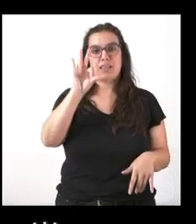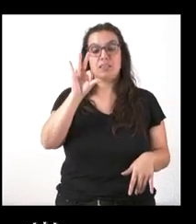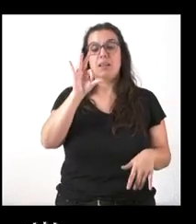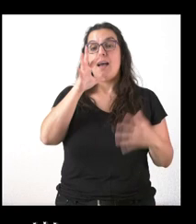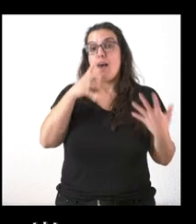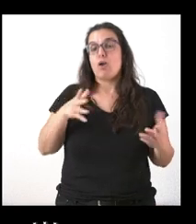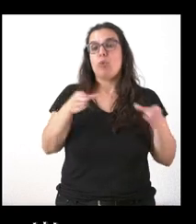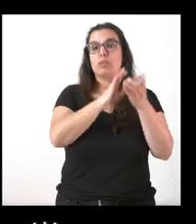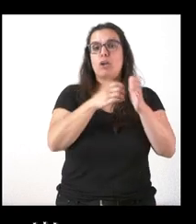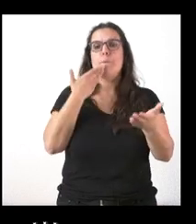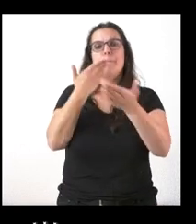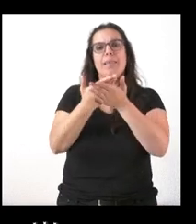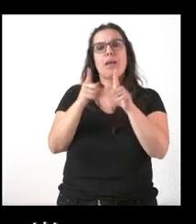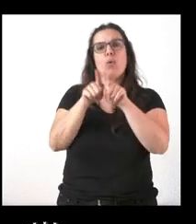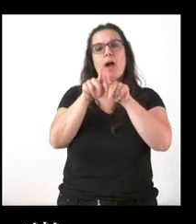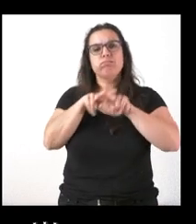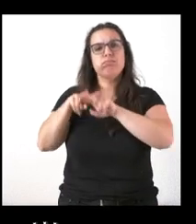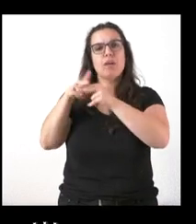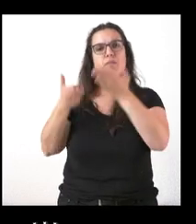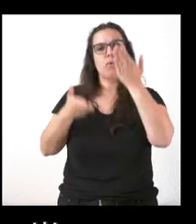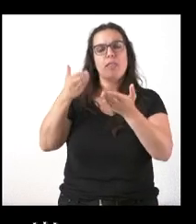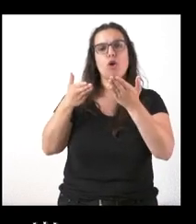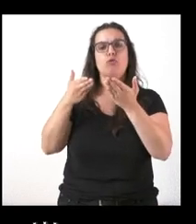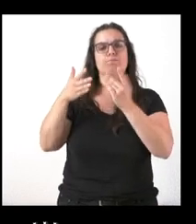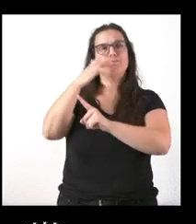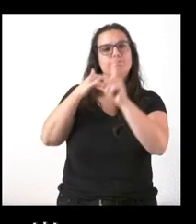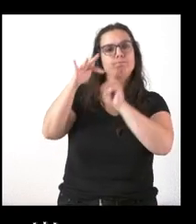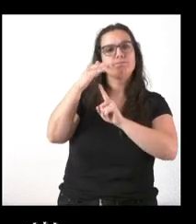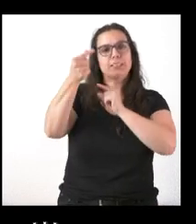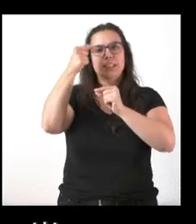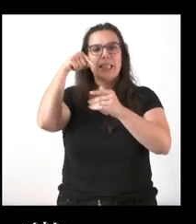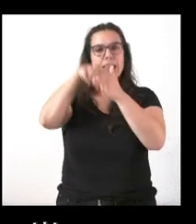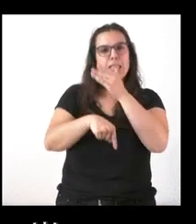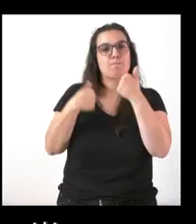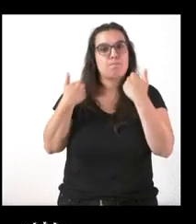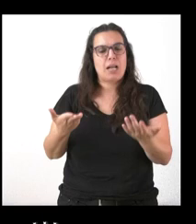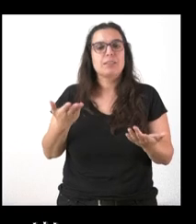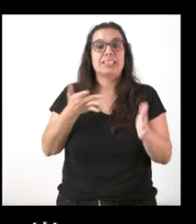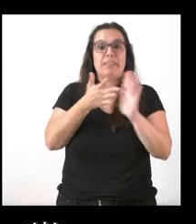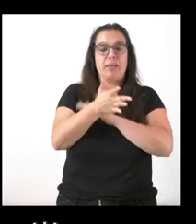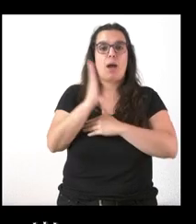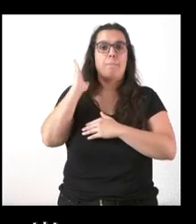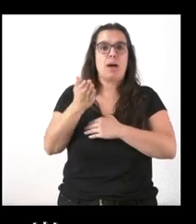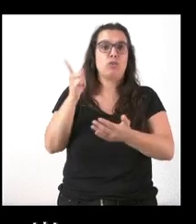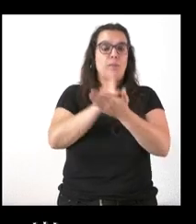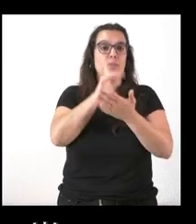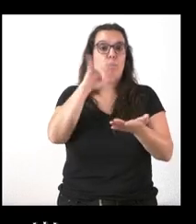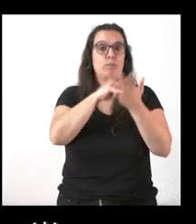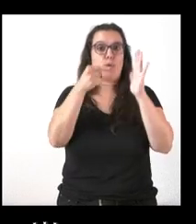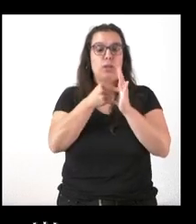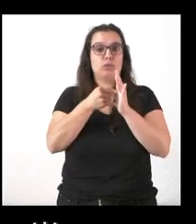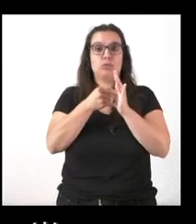estratégica es decir todavía más detallada y esto se traduce en un nuevo revés para un proyecto que